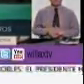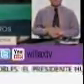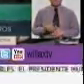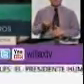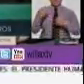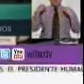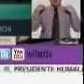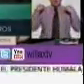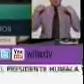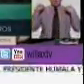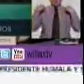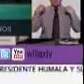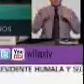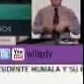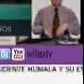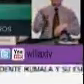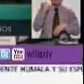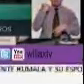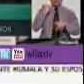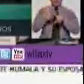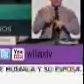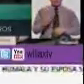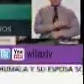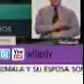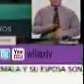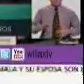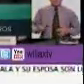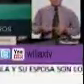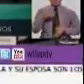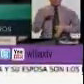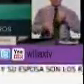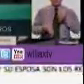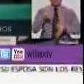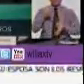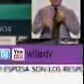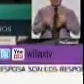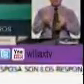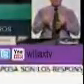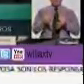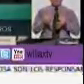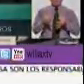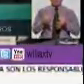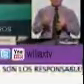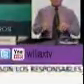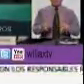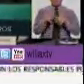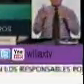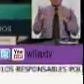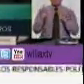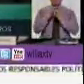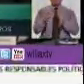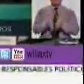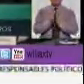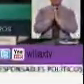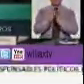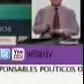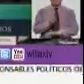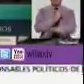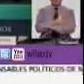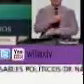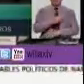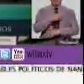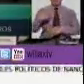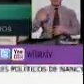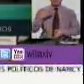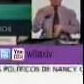el despacho del entonces presidente del Poder Judicial, una reunión solicitada por el entonces ministro